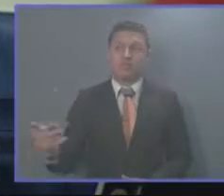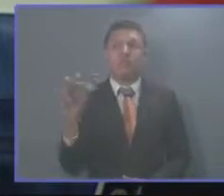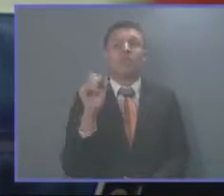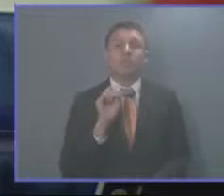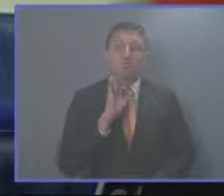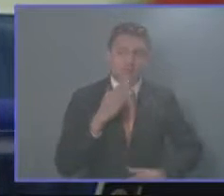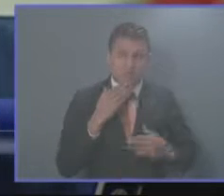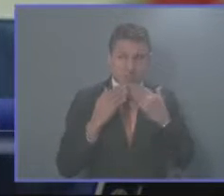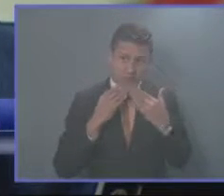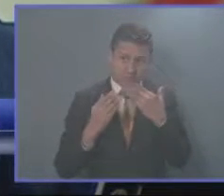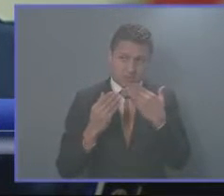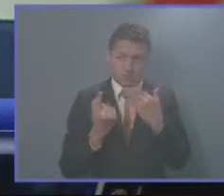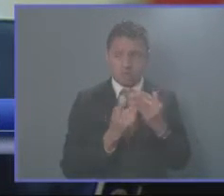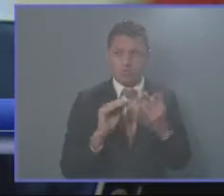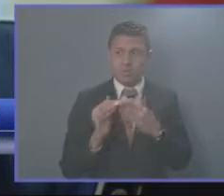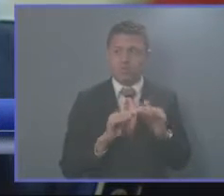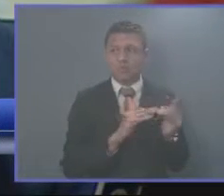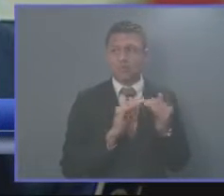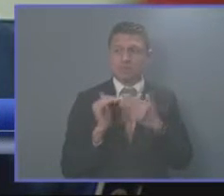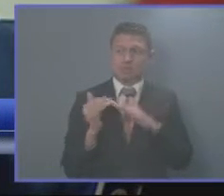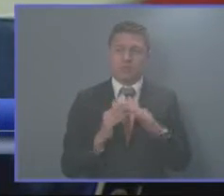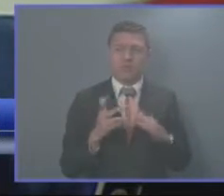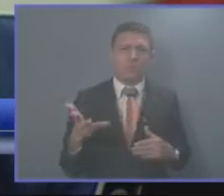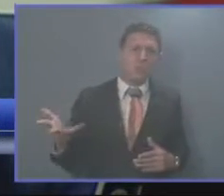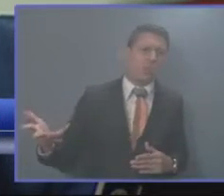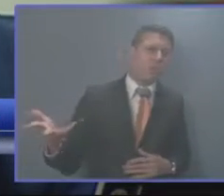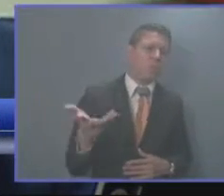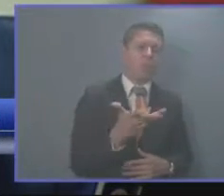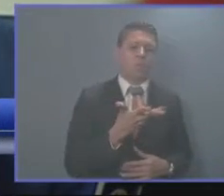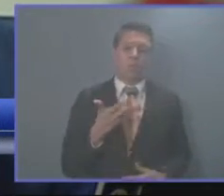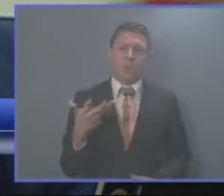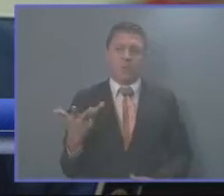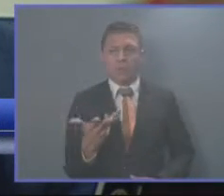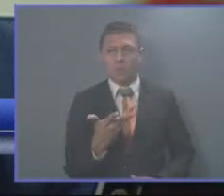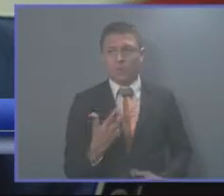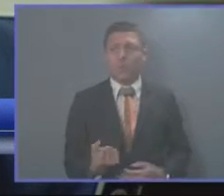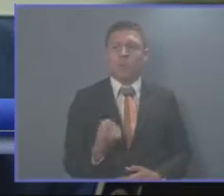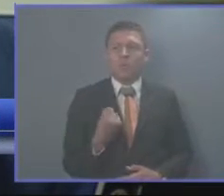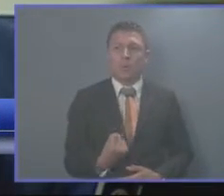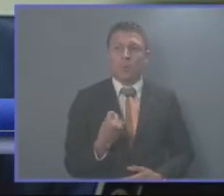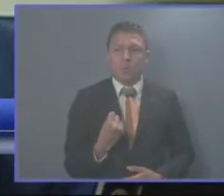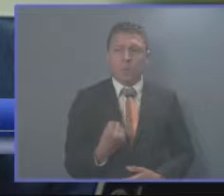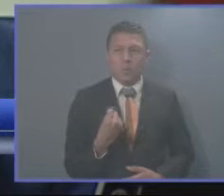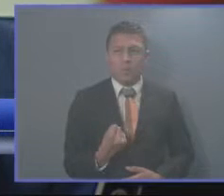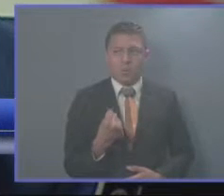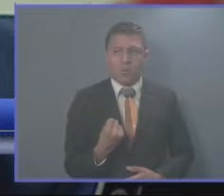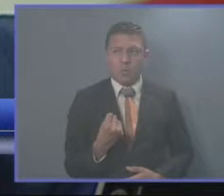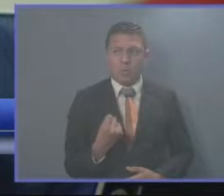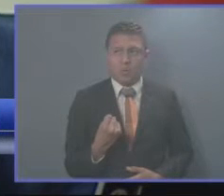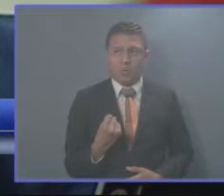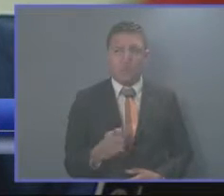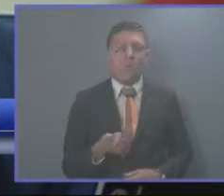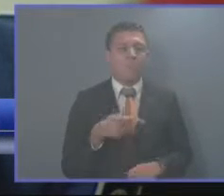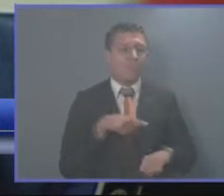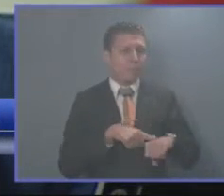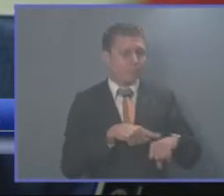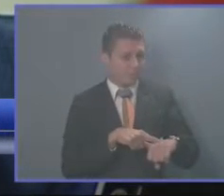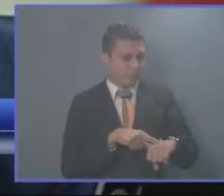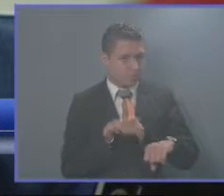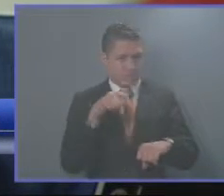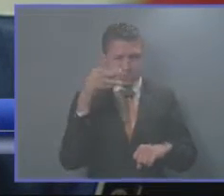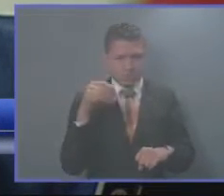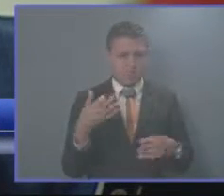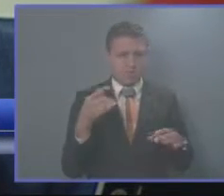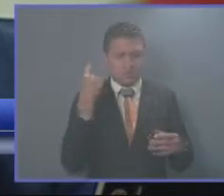todas estas personas de las comunidades y a todos estos estudiantes de la UNASA, en buena hora, este día